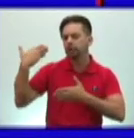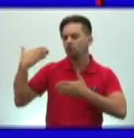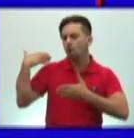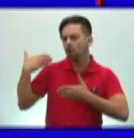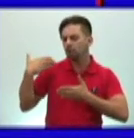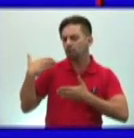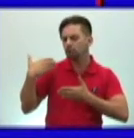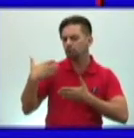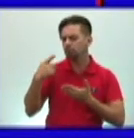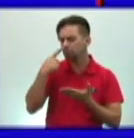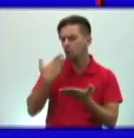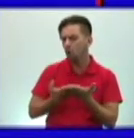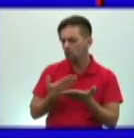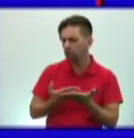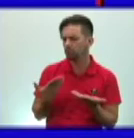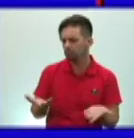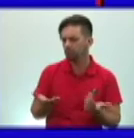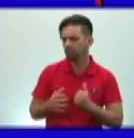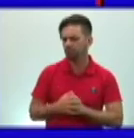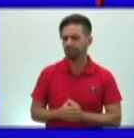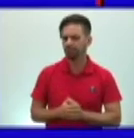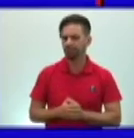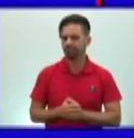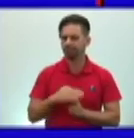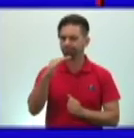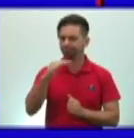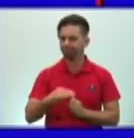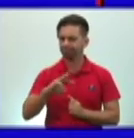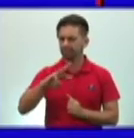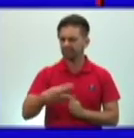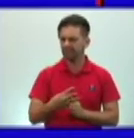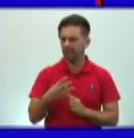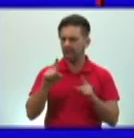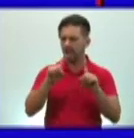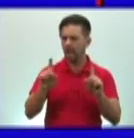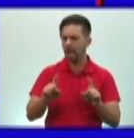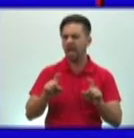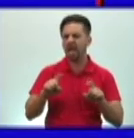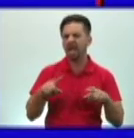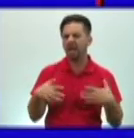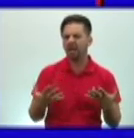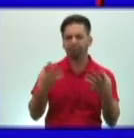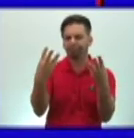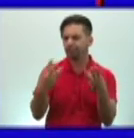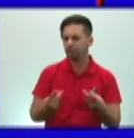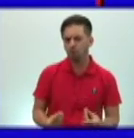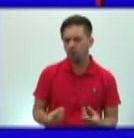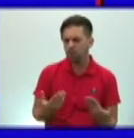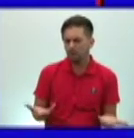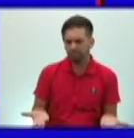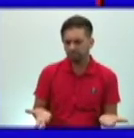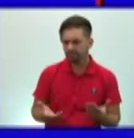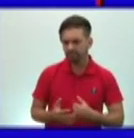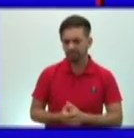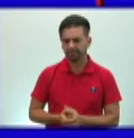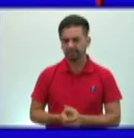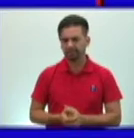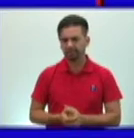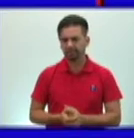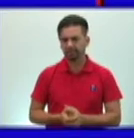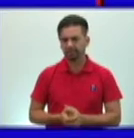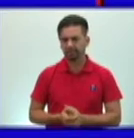empresa? ¿Qué resultados tuvieron? Es decir, son tres elementos. Todo lo que se refleja